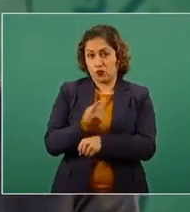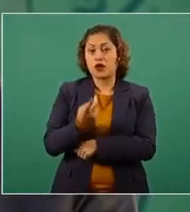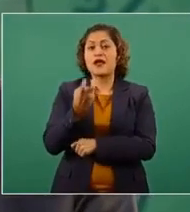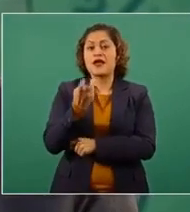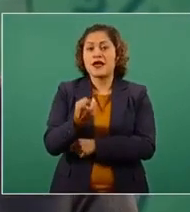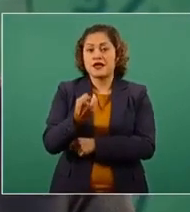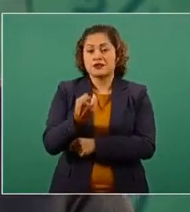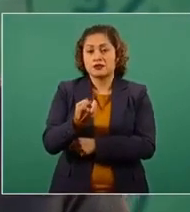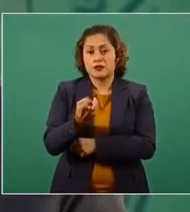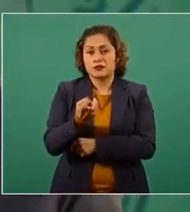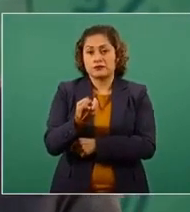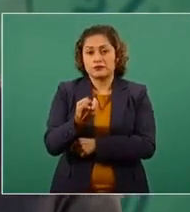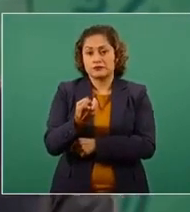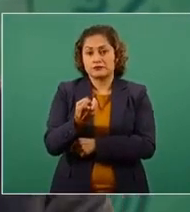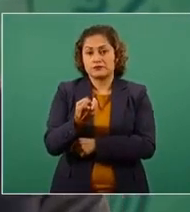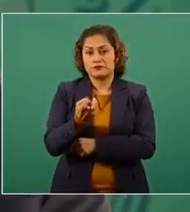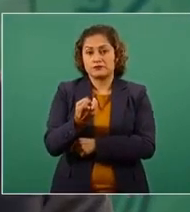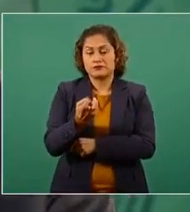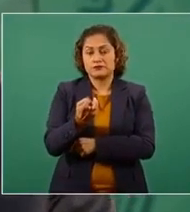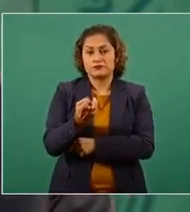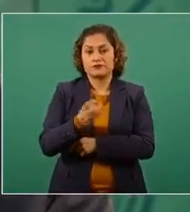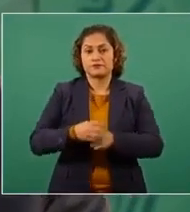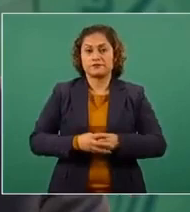lo que